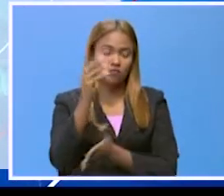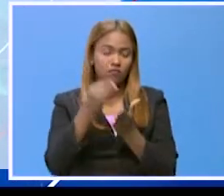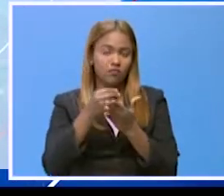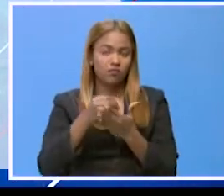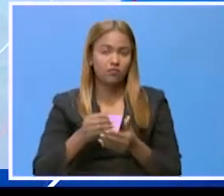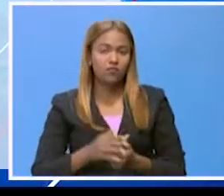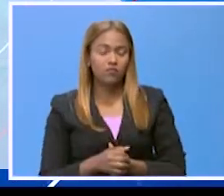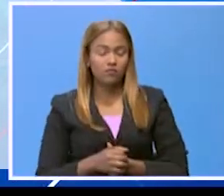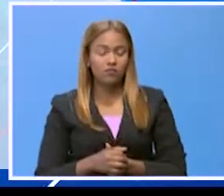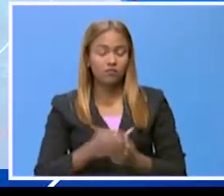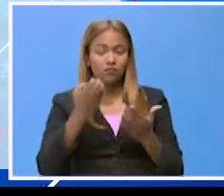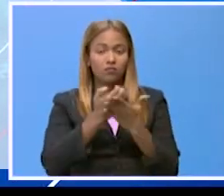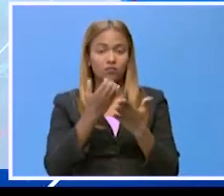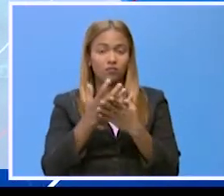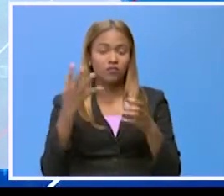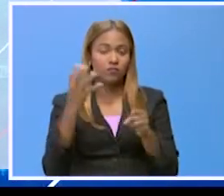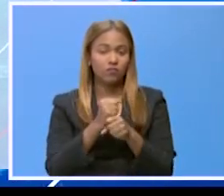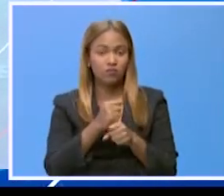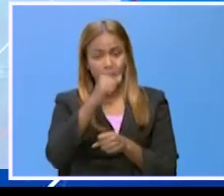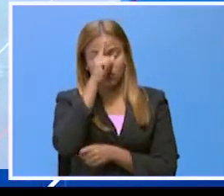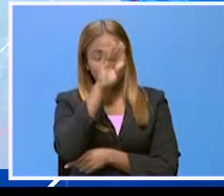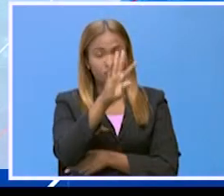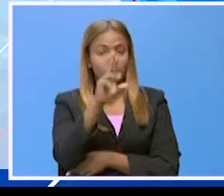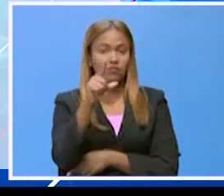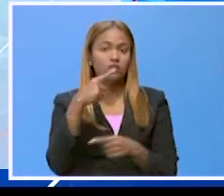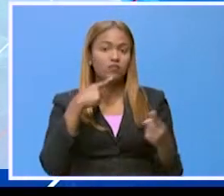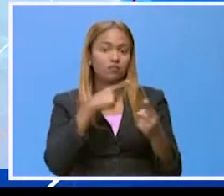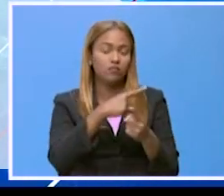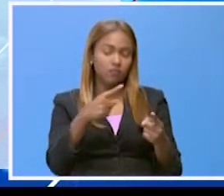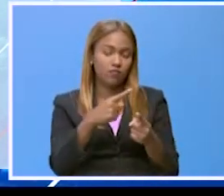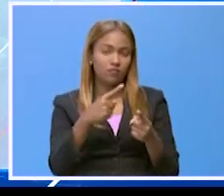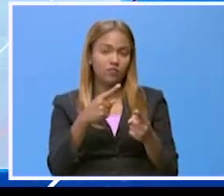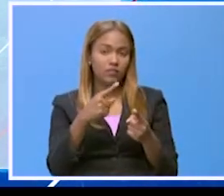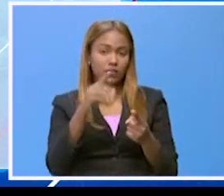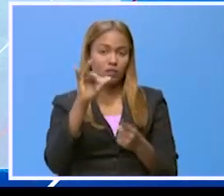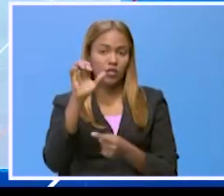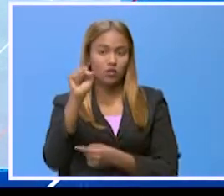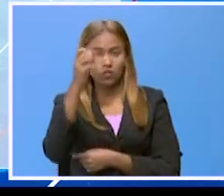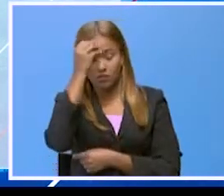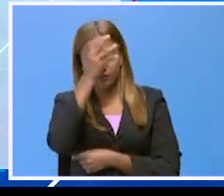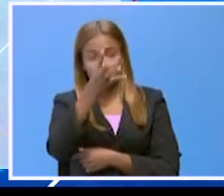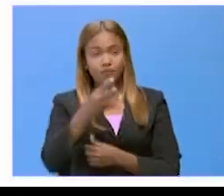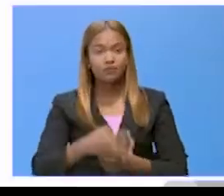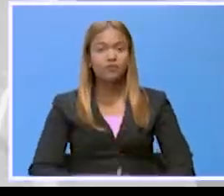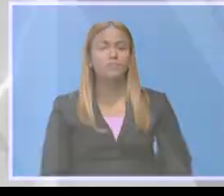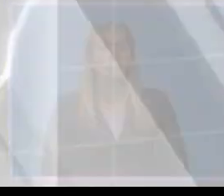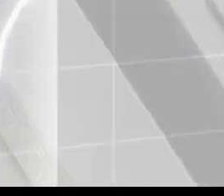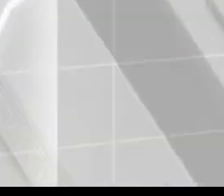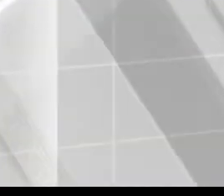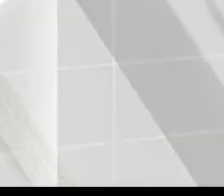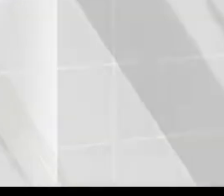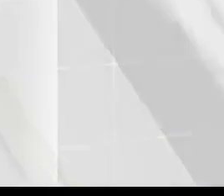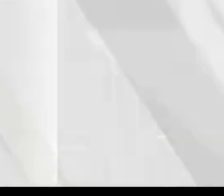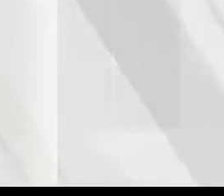pesos en las económicas para 4 eres de noticias marcos ni va